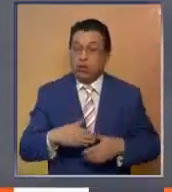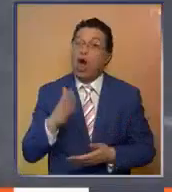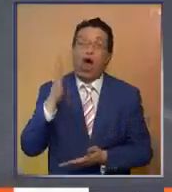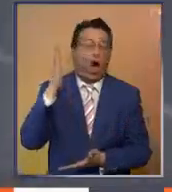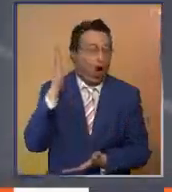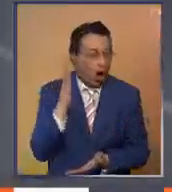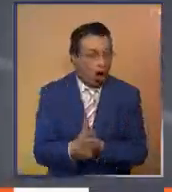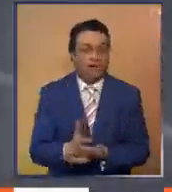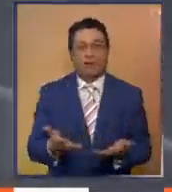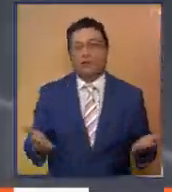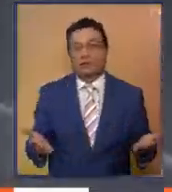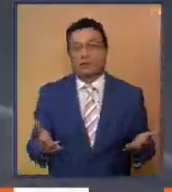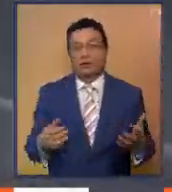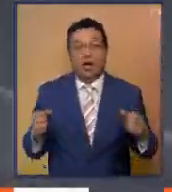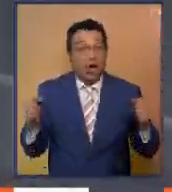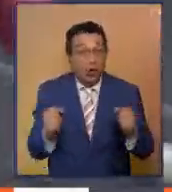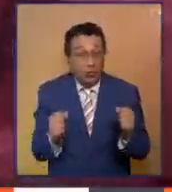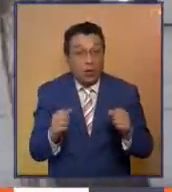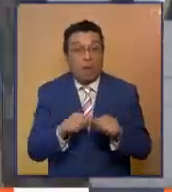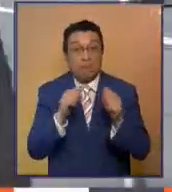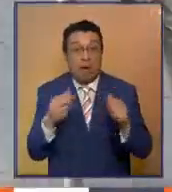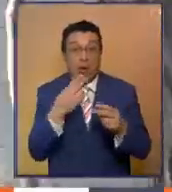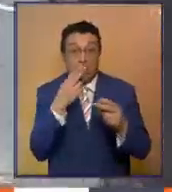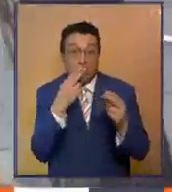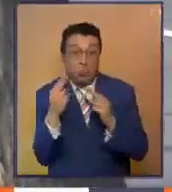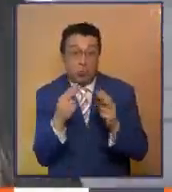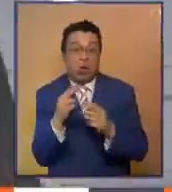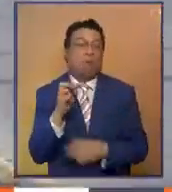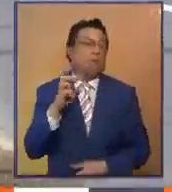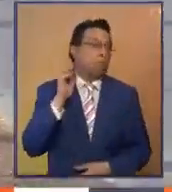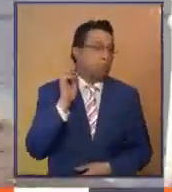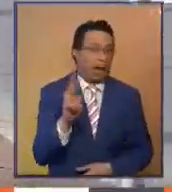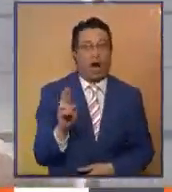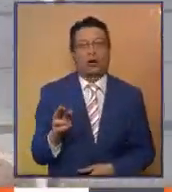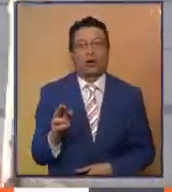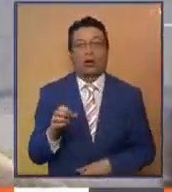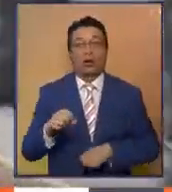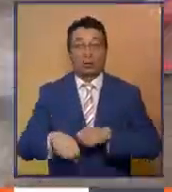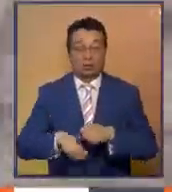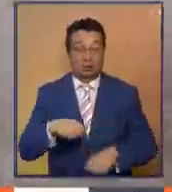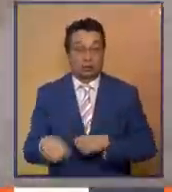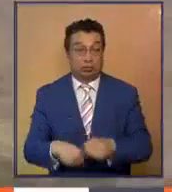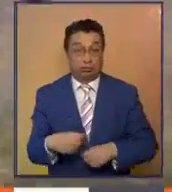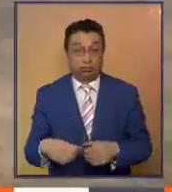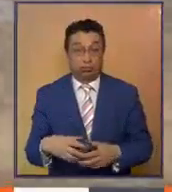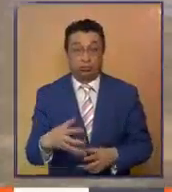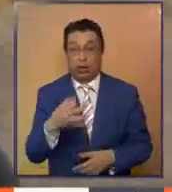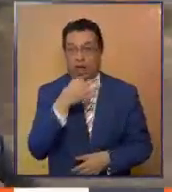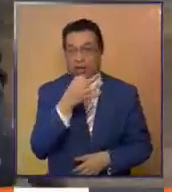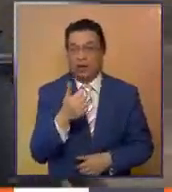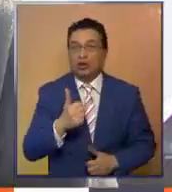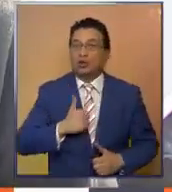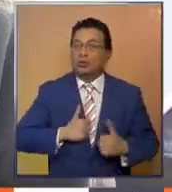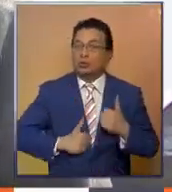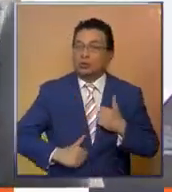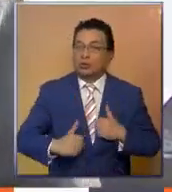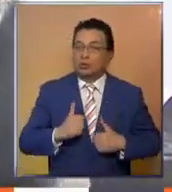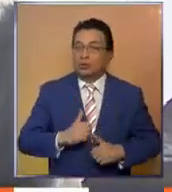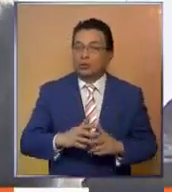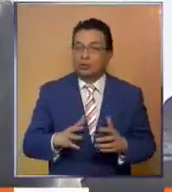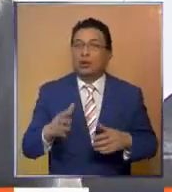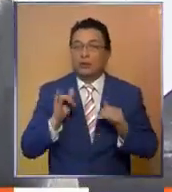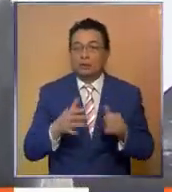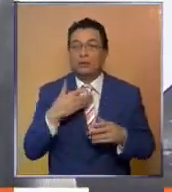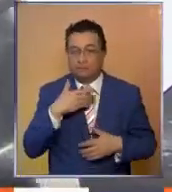obligación. Y si al frío le sumamos viento, peor aún. Los ciclistas, por ejemplo, dicen sufrir con eso. Siempre tengo